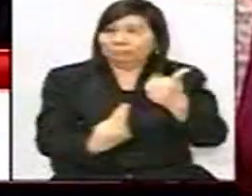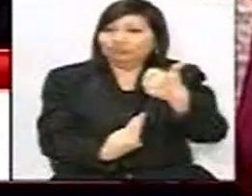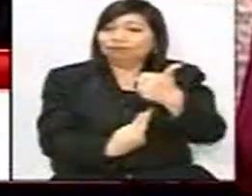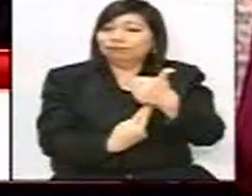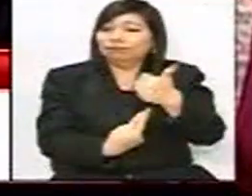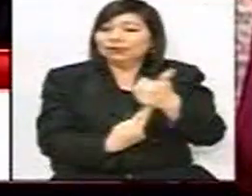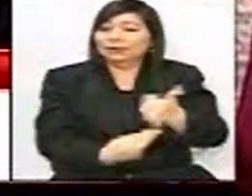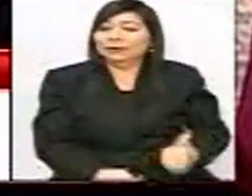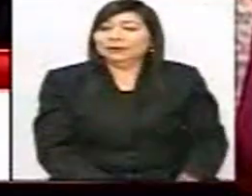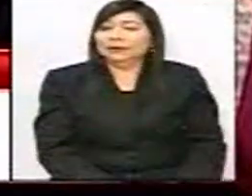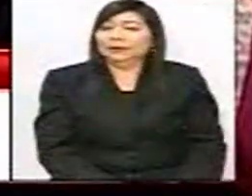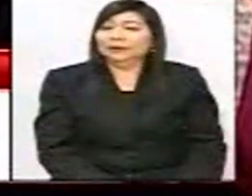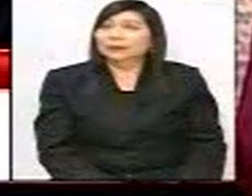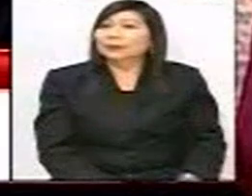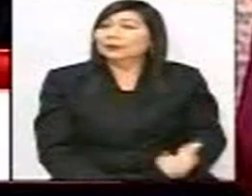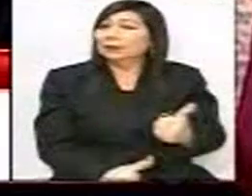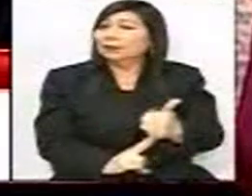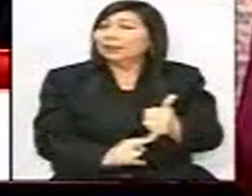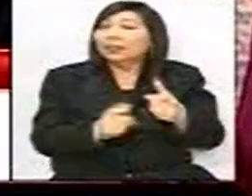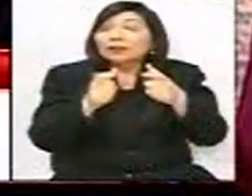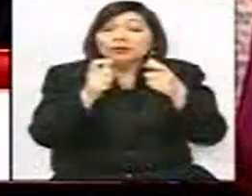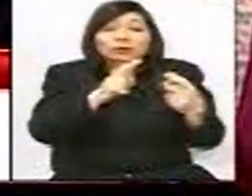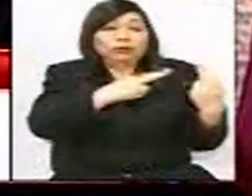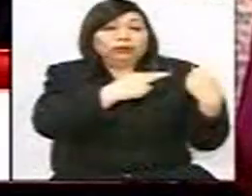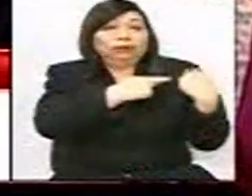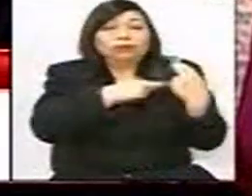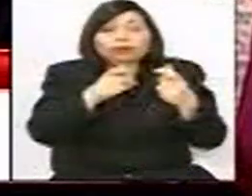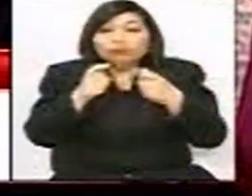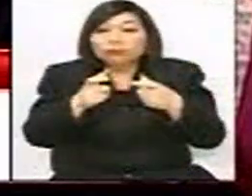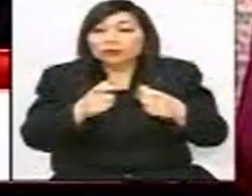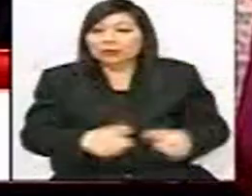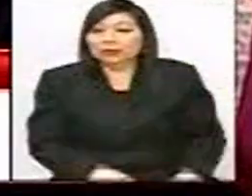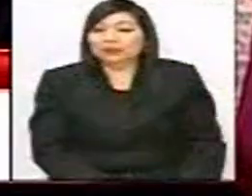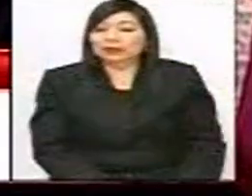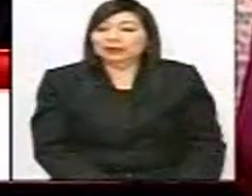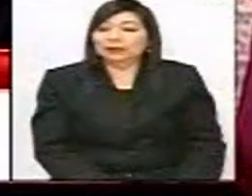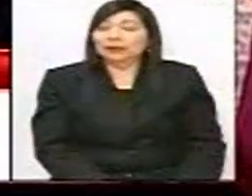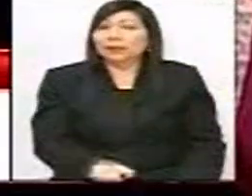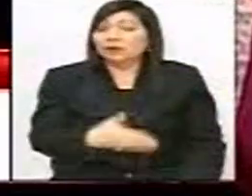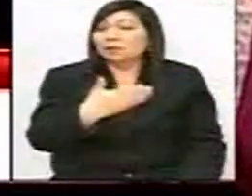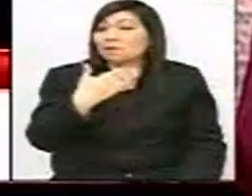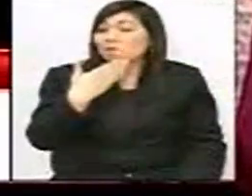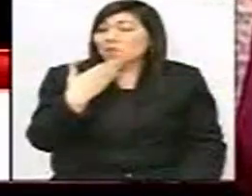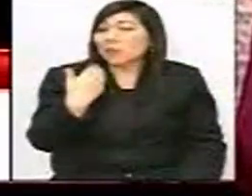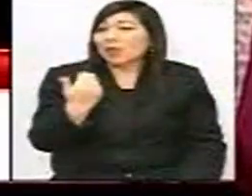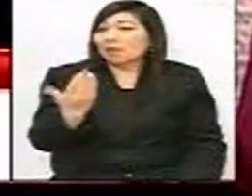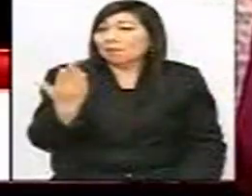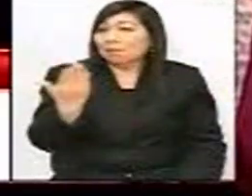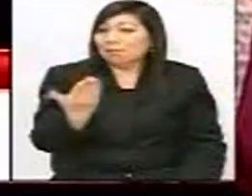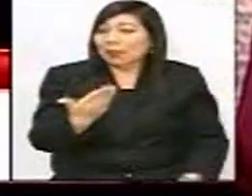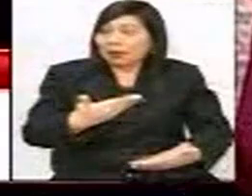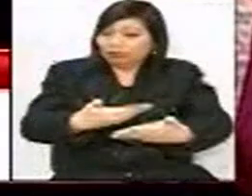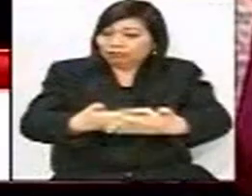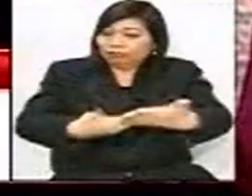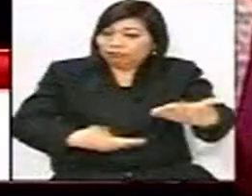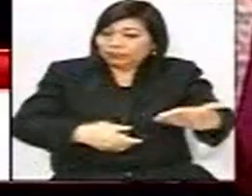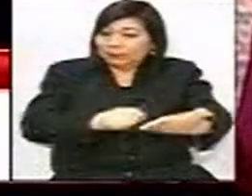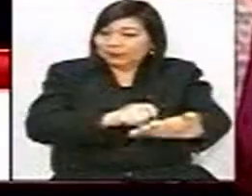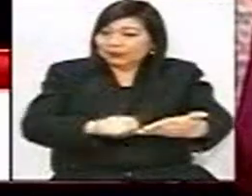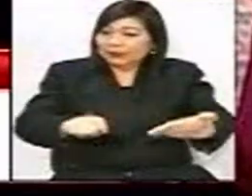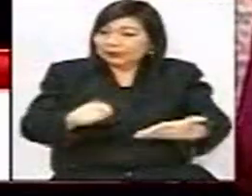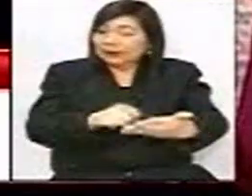regidores. Los regidores fiscalizan. Entonces sería bueno pedir las actas,